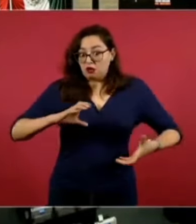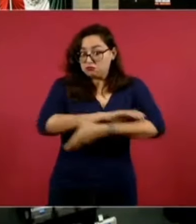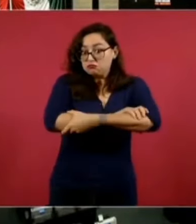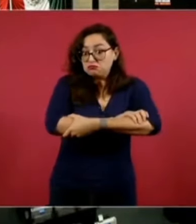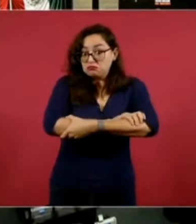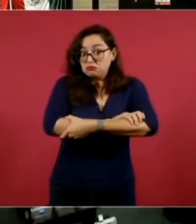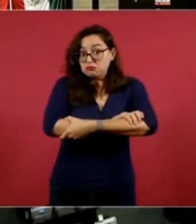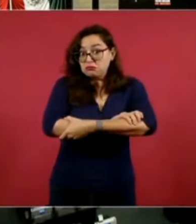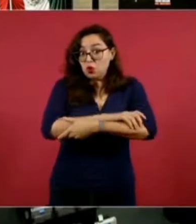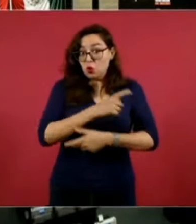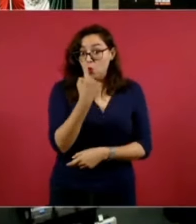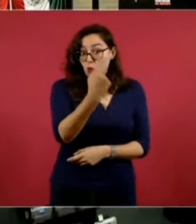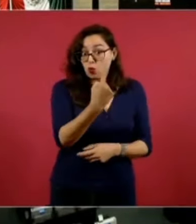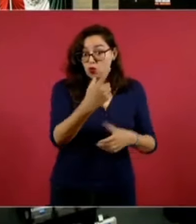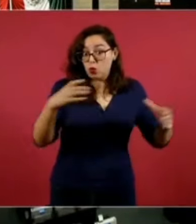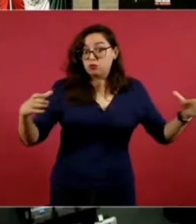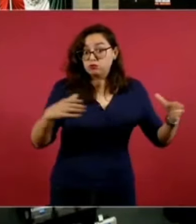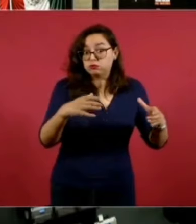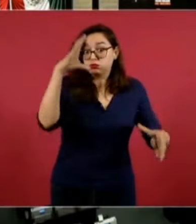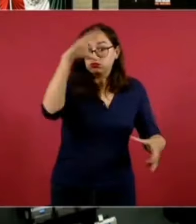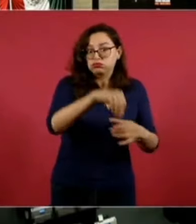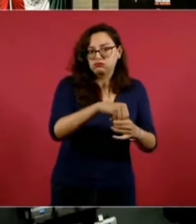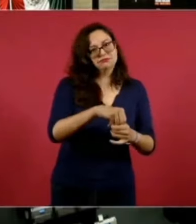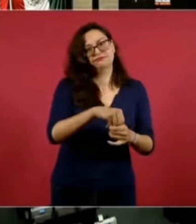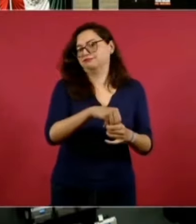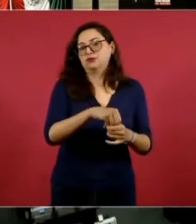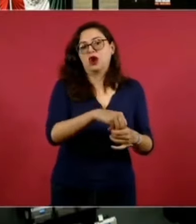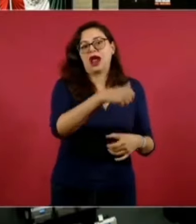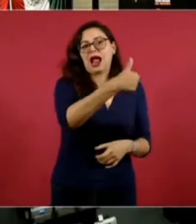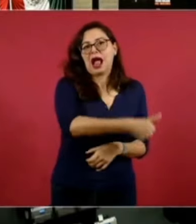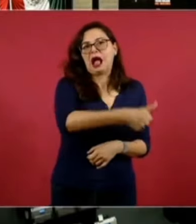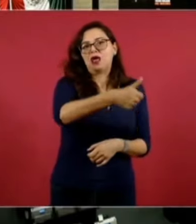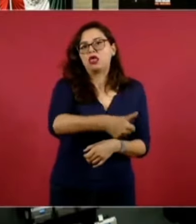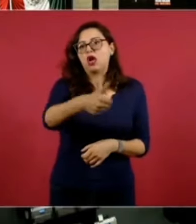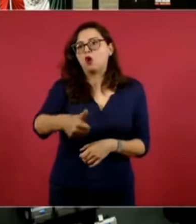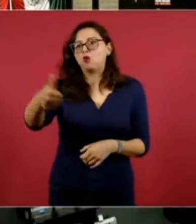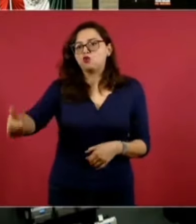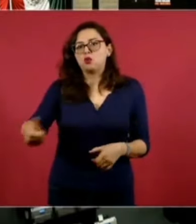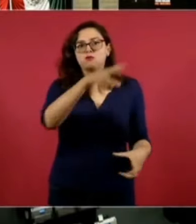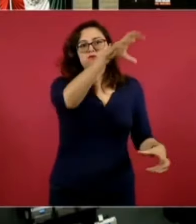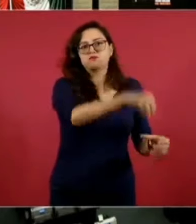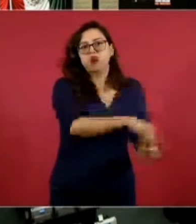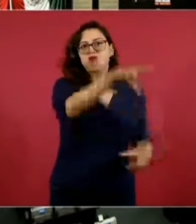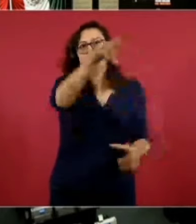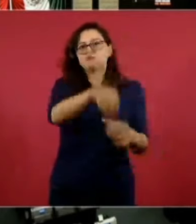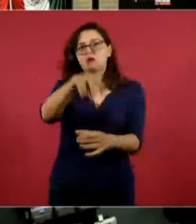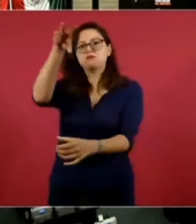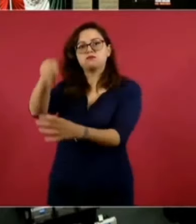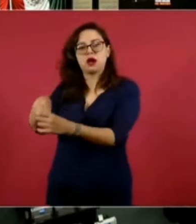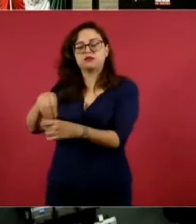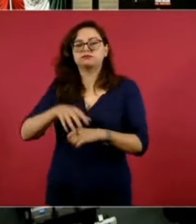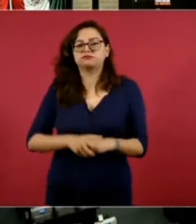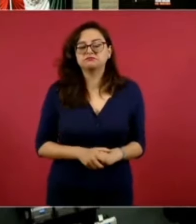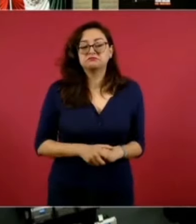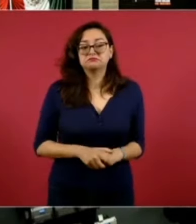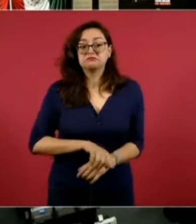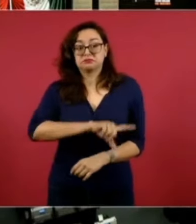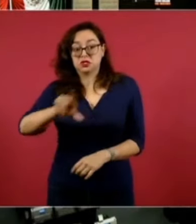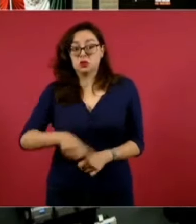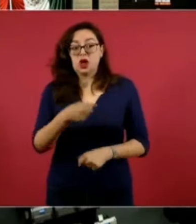plurinominales por partido no por coalición por partido como dice la constitución en la elección